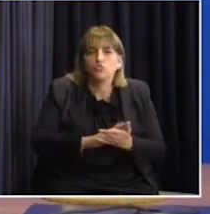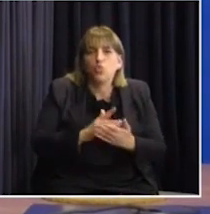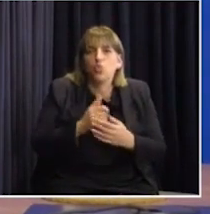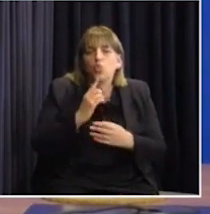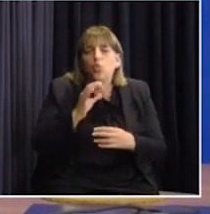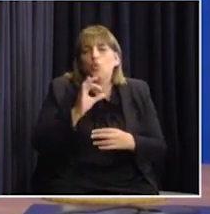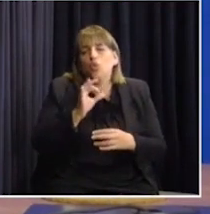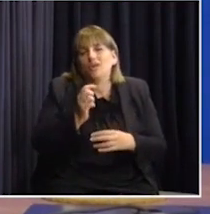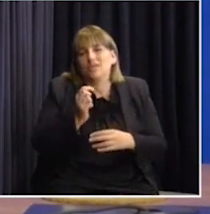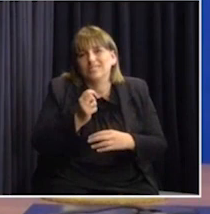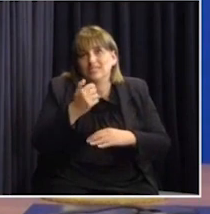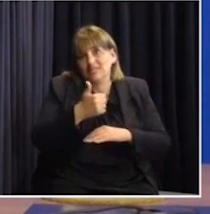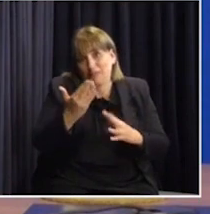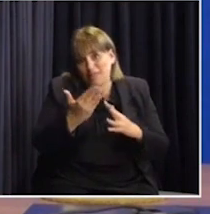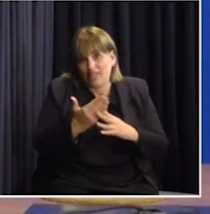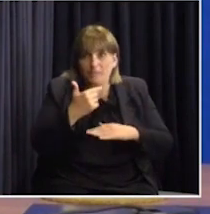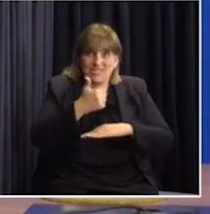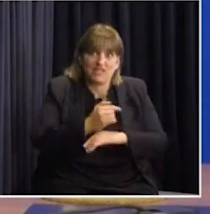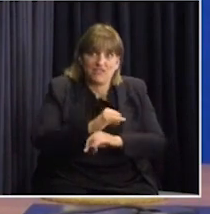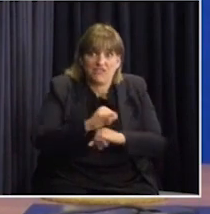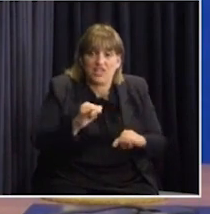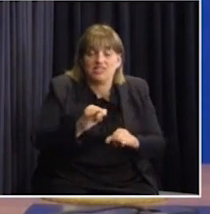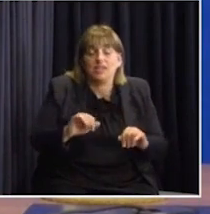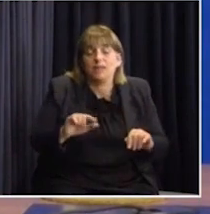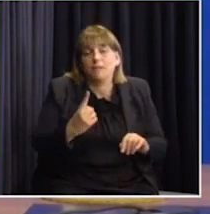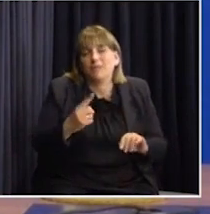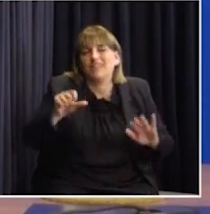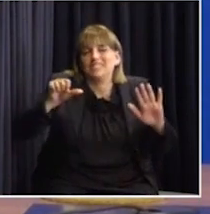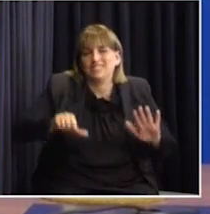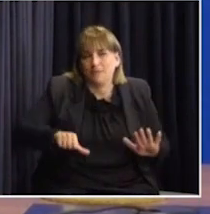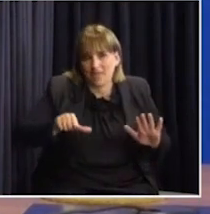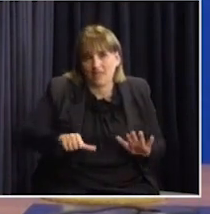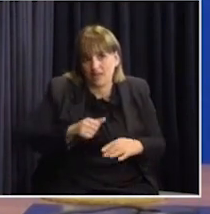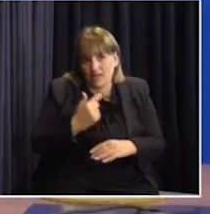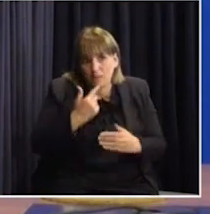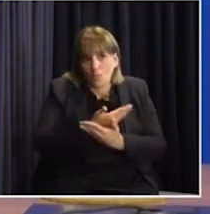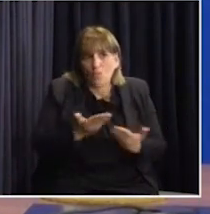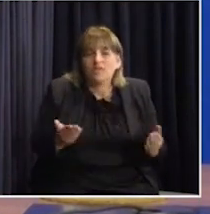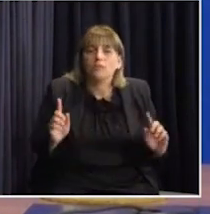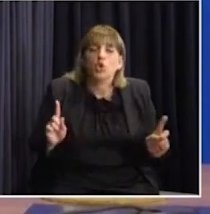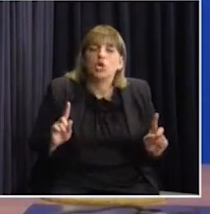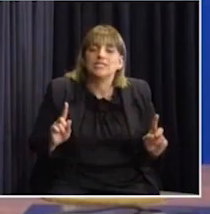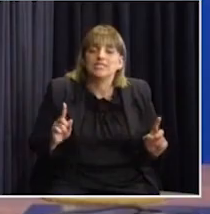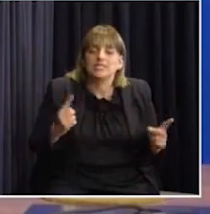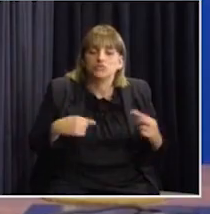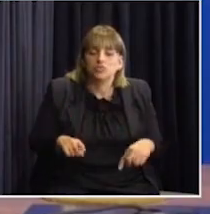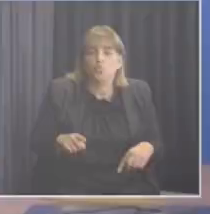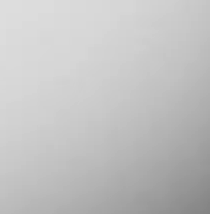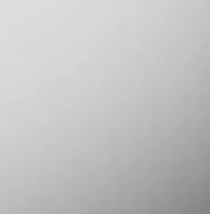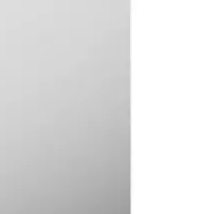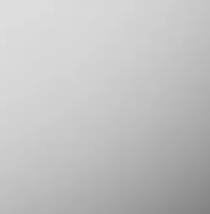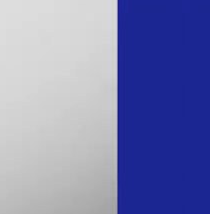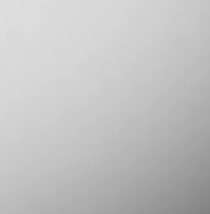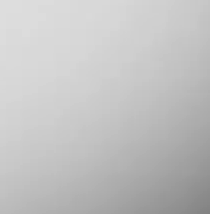hasta finalizar el primer semestre y es una cuestión que aquí se refleja porque no está prevista la presencialidad